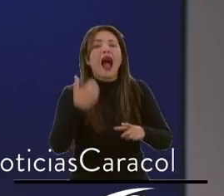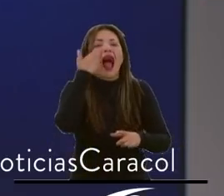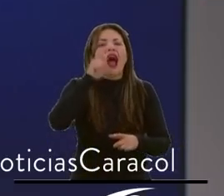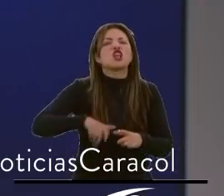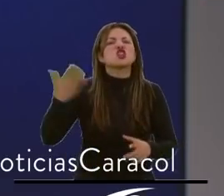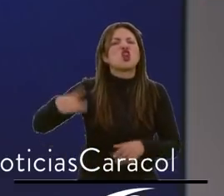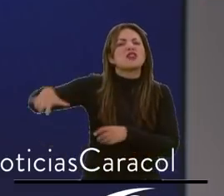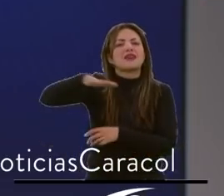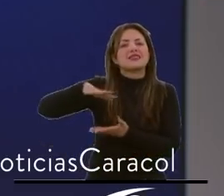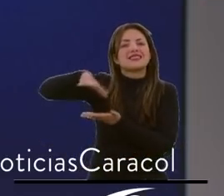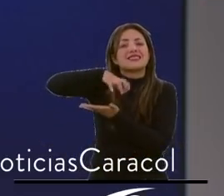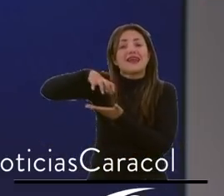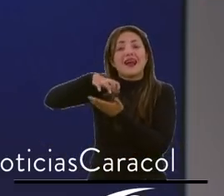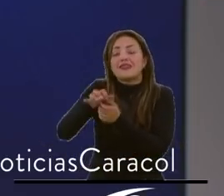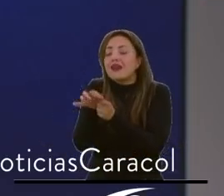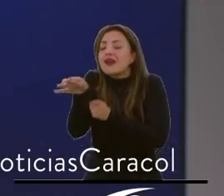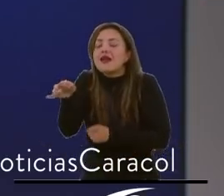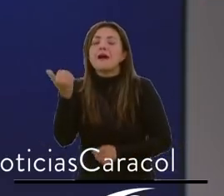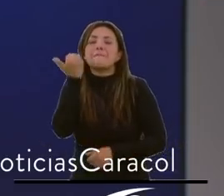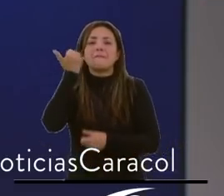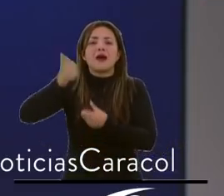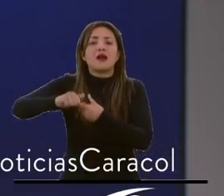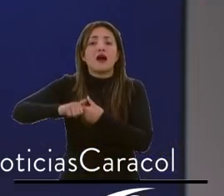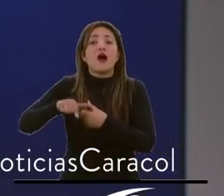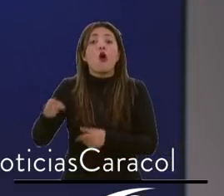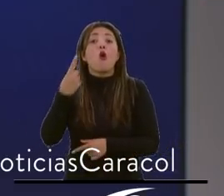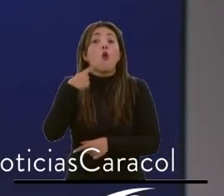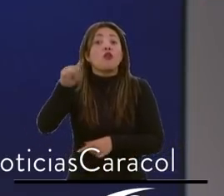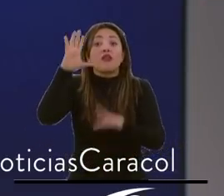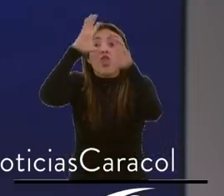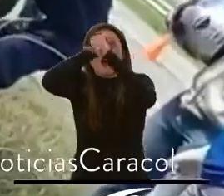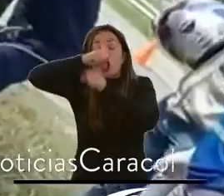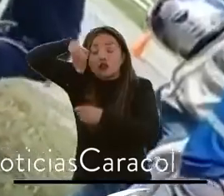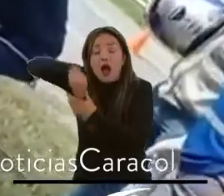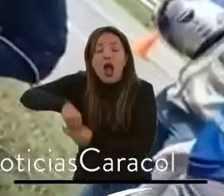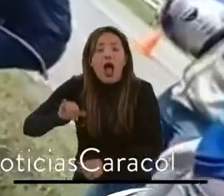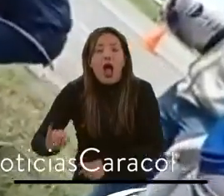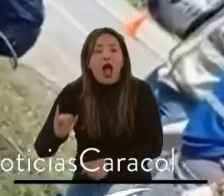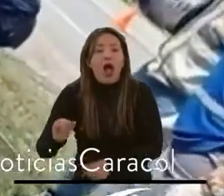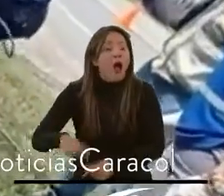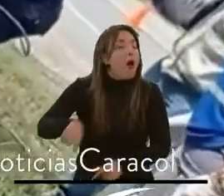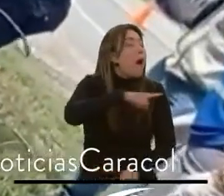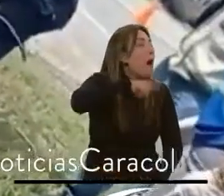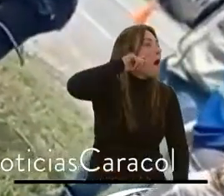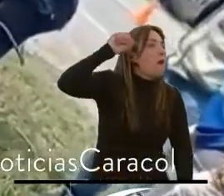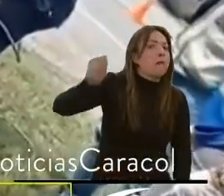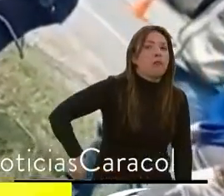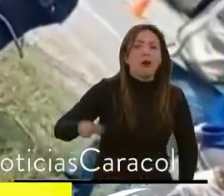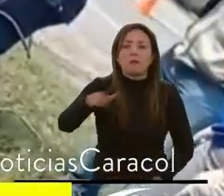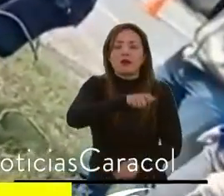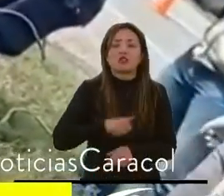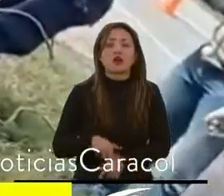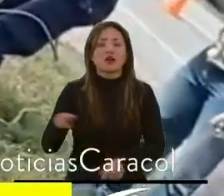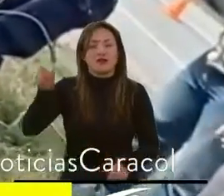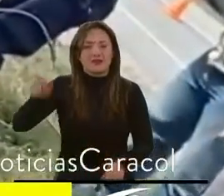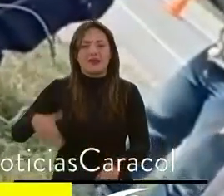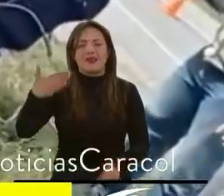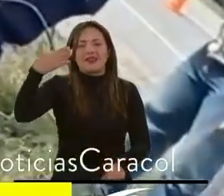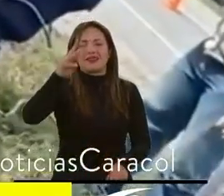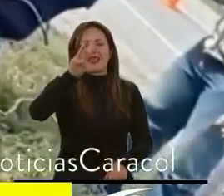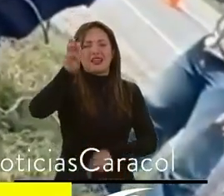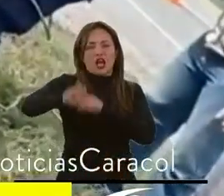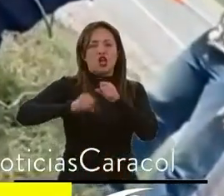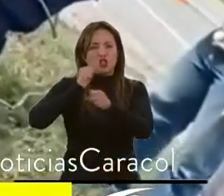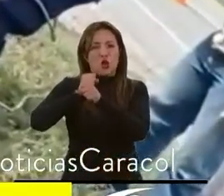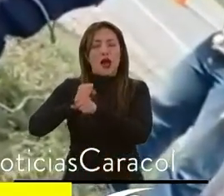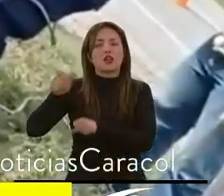la noche herida en ese lugar sin que nadie lo notara. ¿Qué pasó? María Tatiana Pacheco, de 38 años, cayó a esta